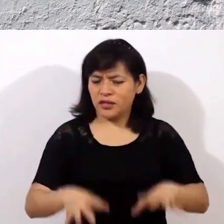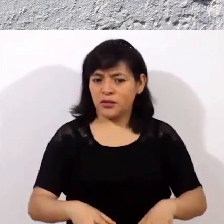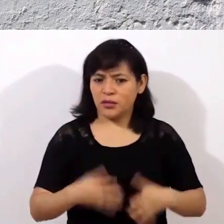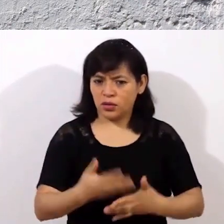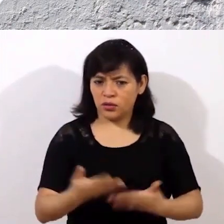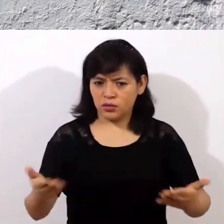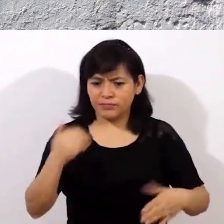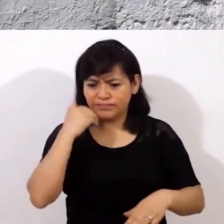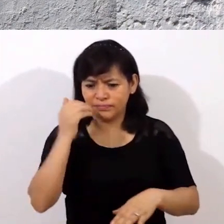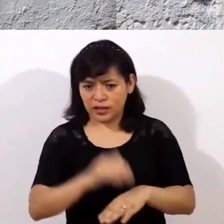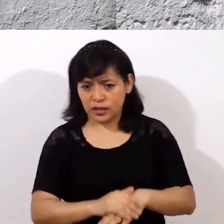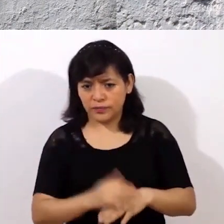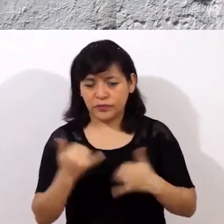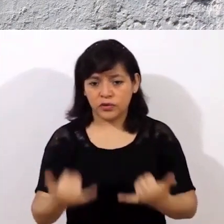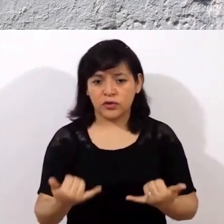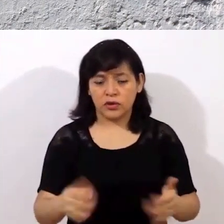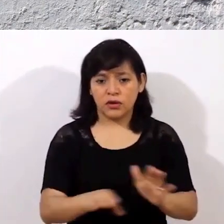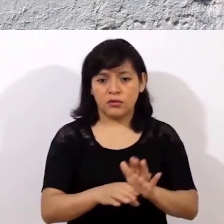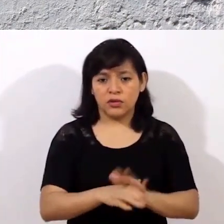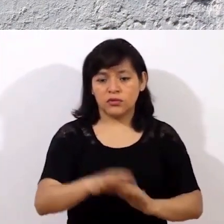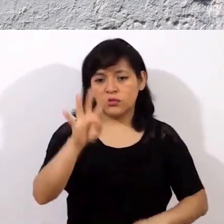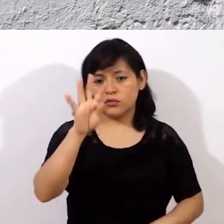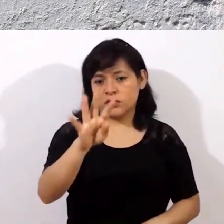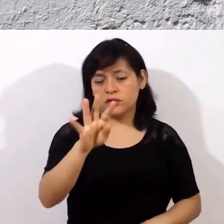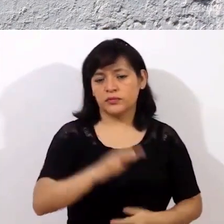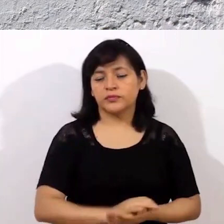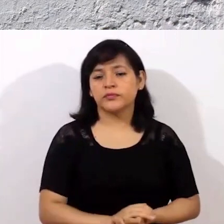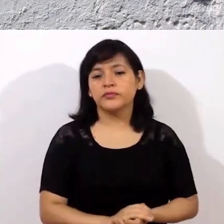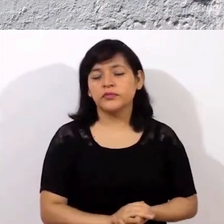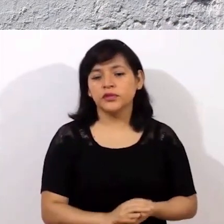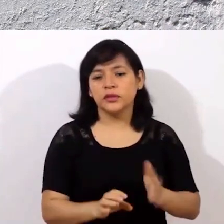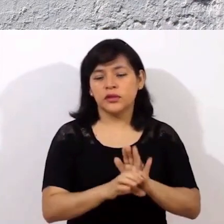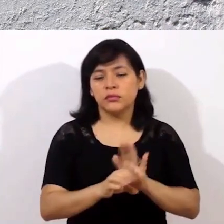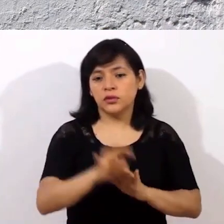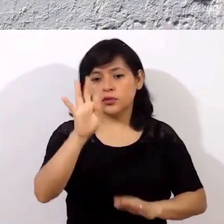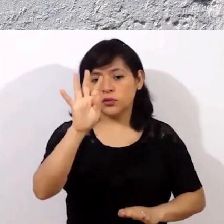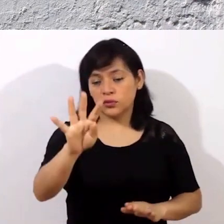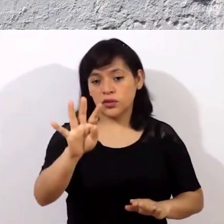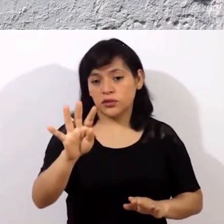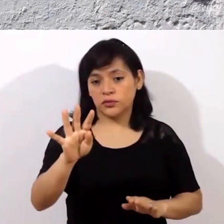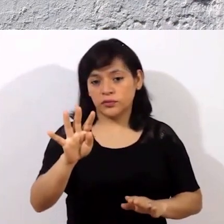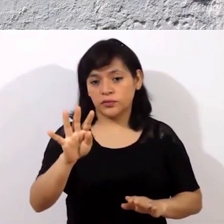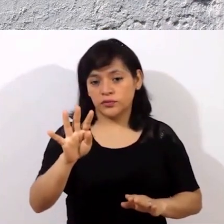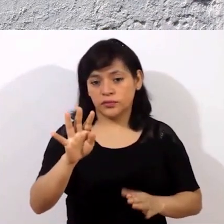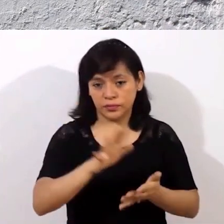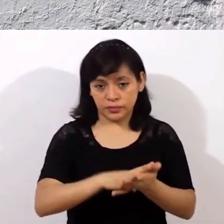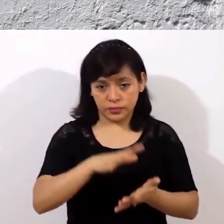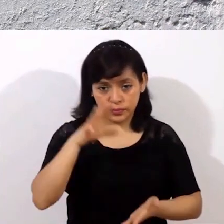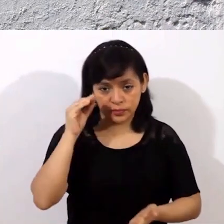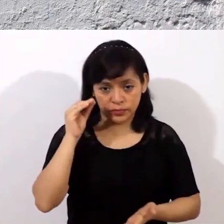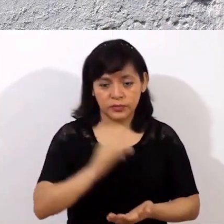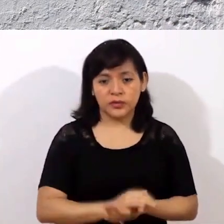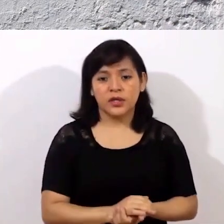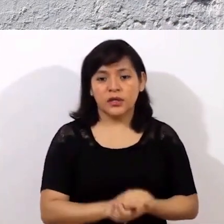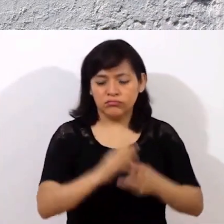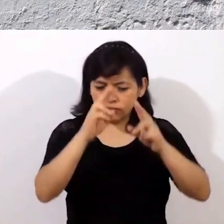fin, así que con estos antecedentes vámonos de lleno con el capítulo 4. Con el capítulo 4 algo que vamos